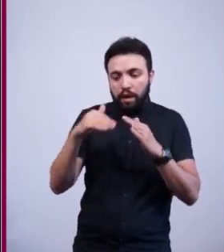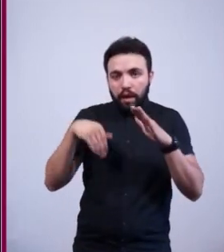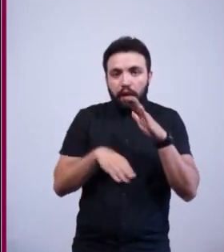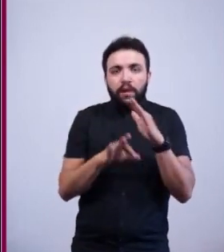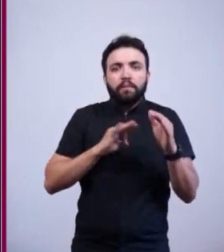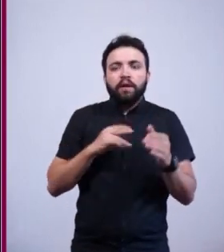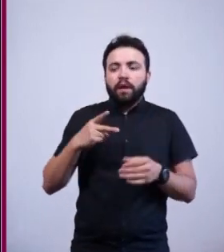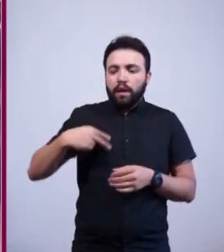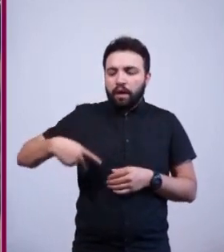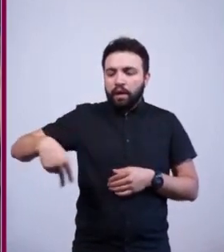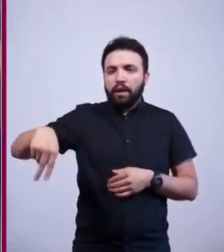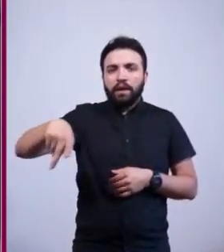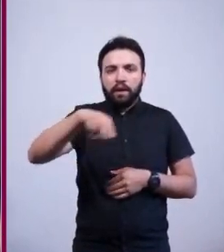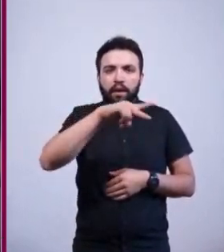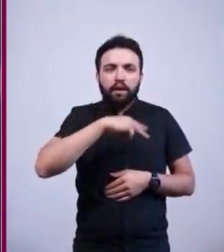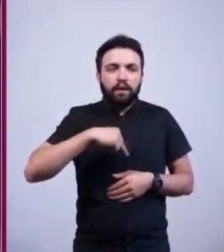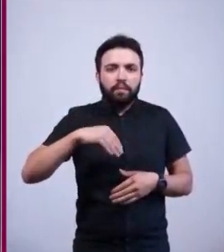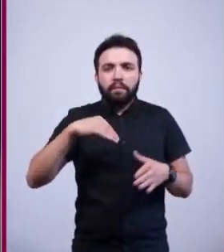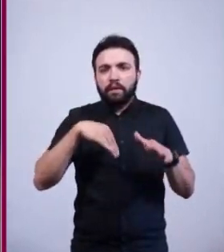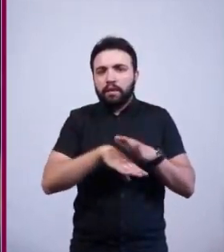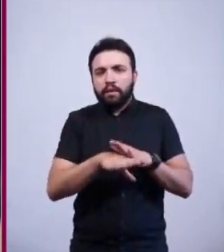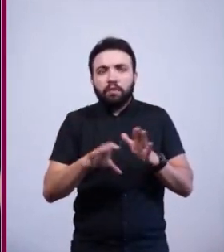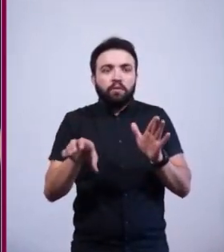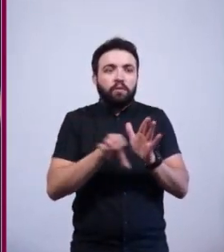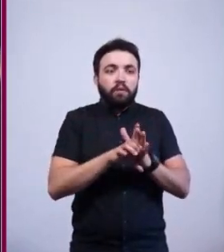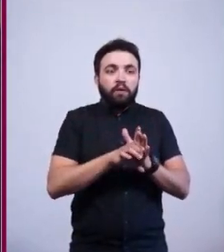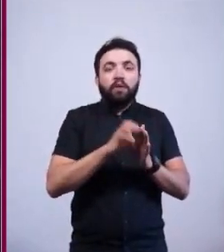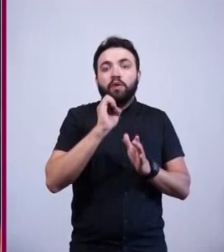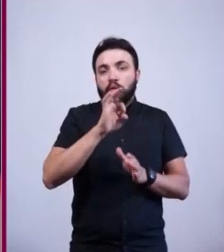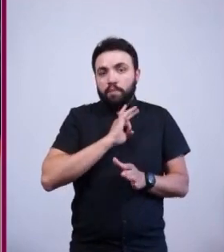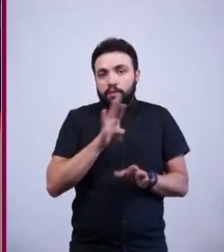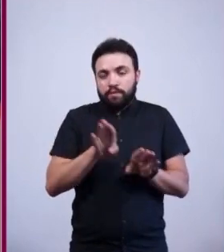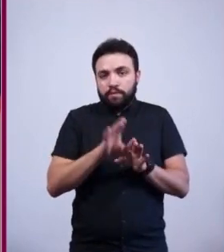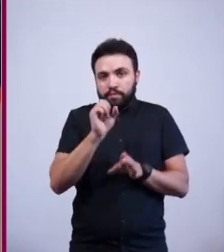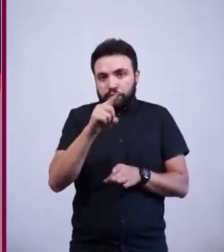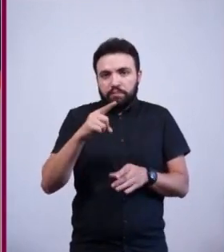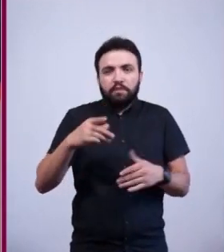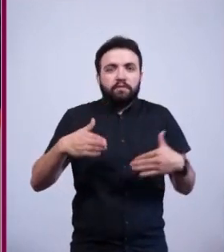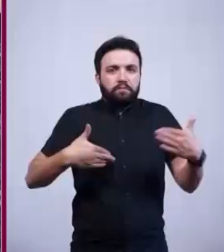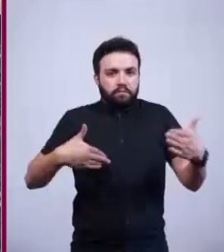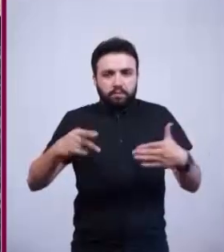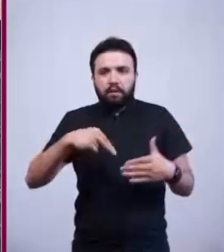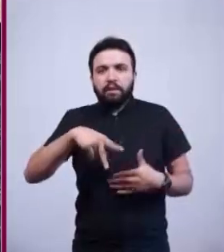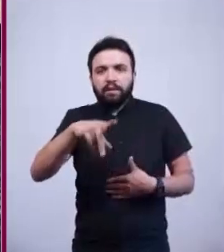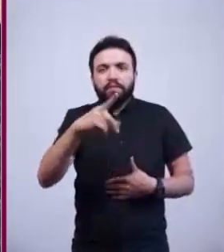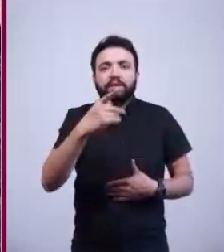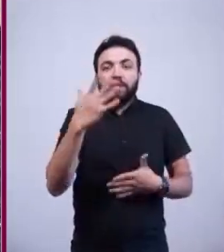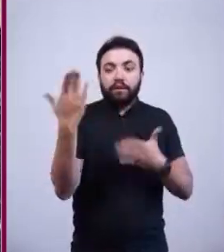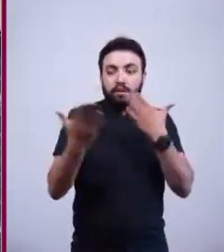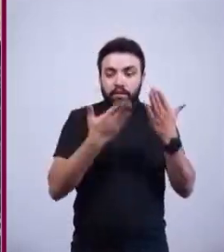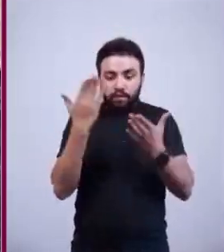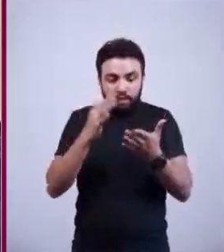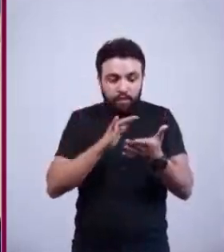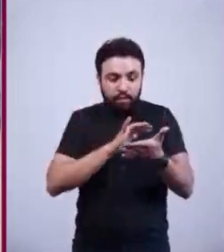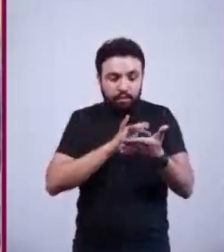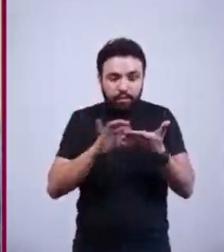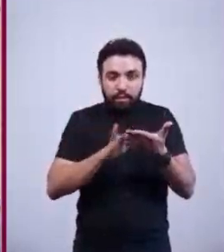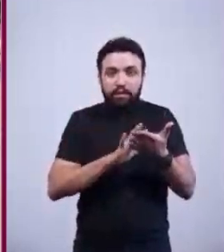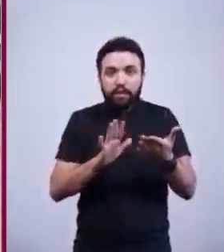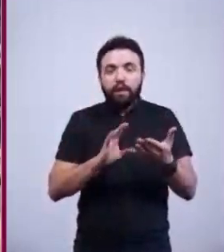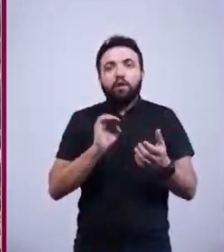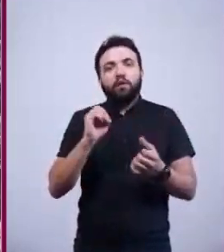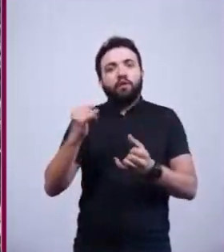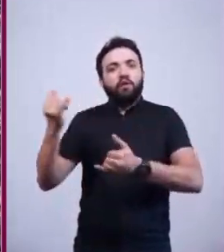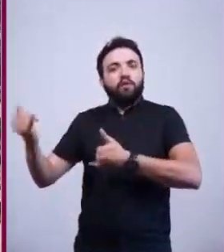o cuarto. Puedes hacer este ejercicio después de leer, recordando tu lectura. Puedes hacer este ejercicio después de